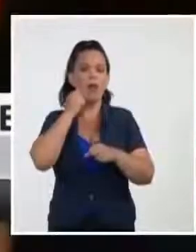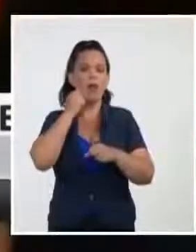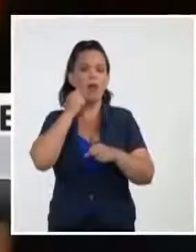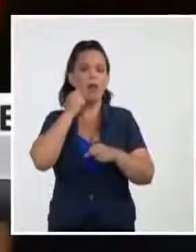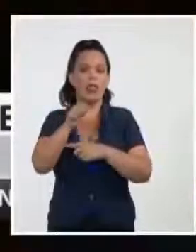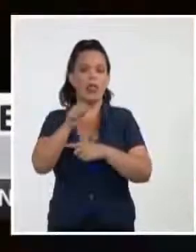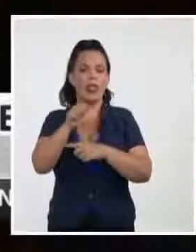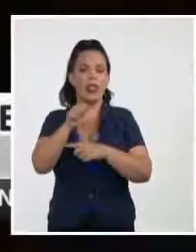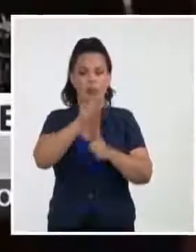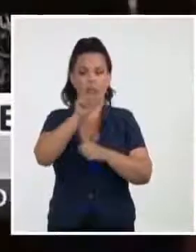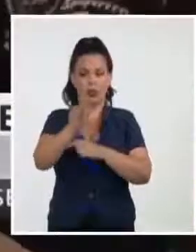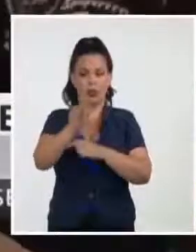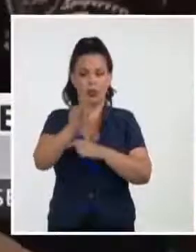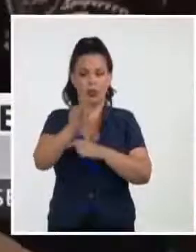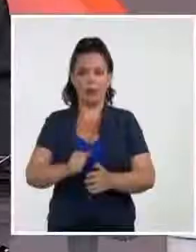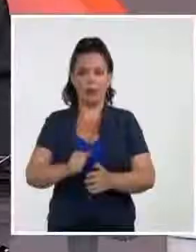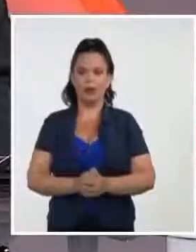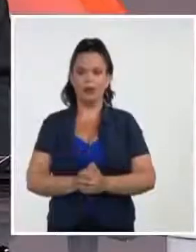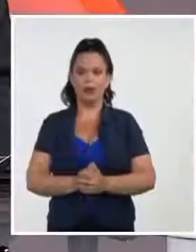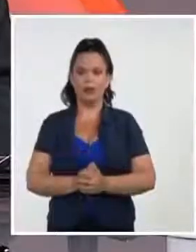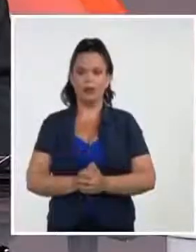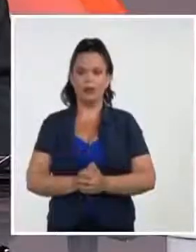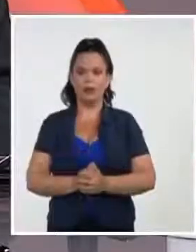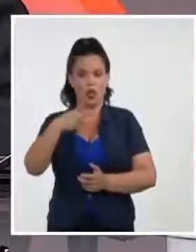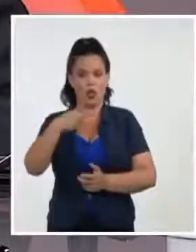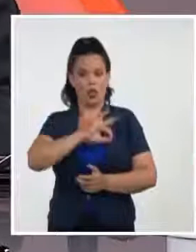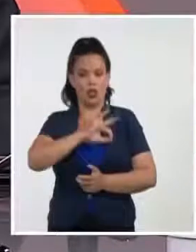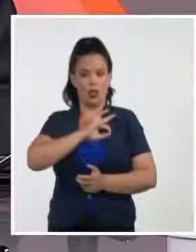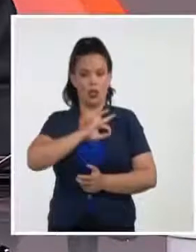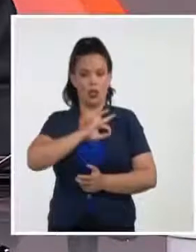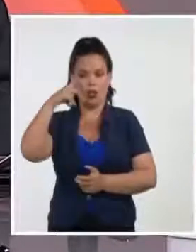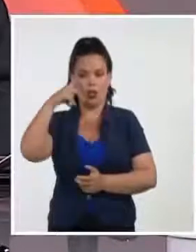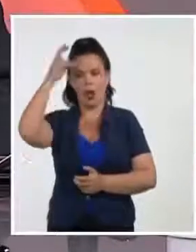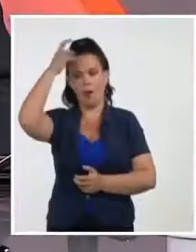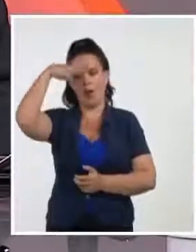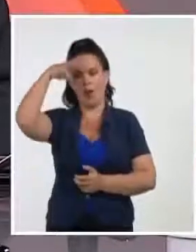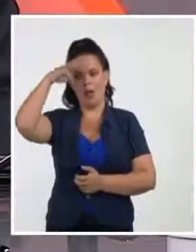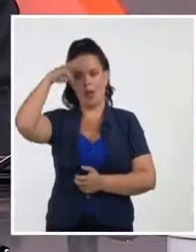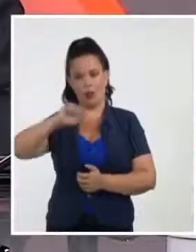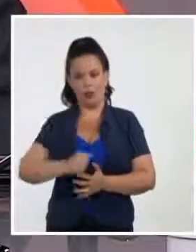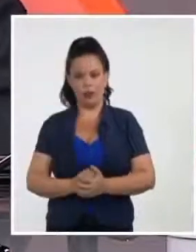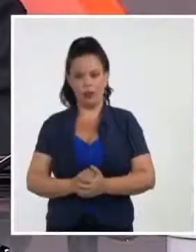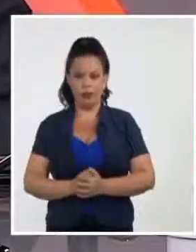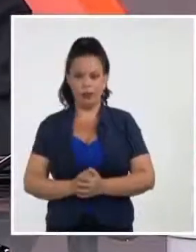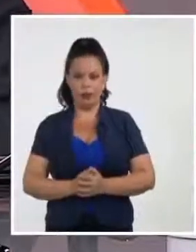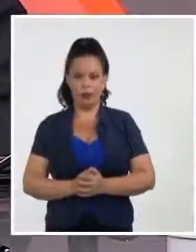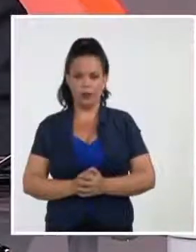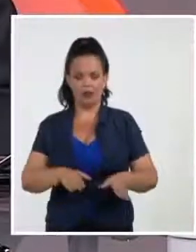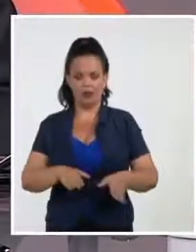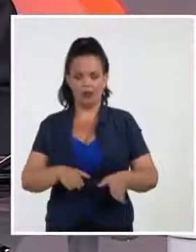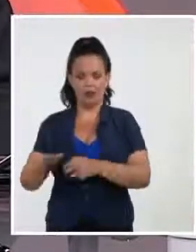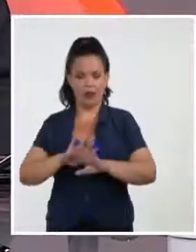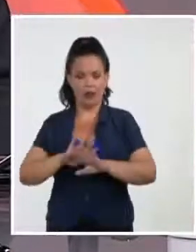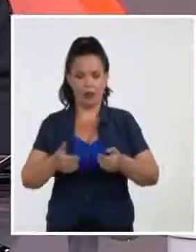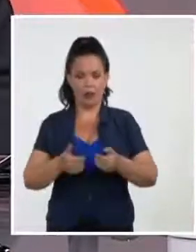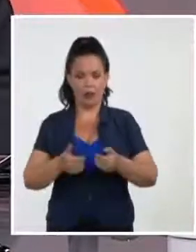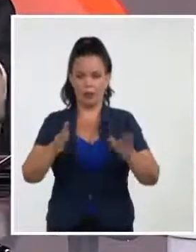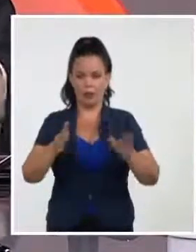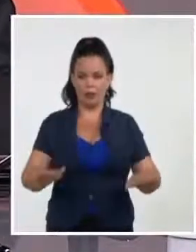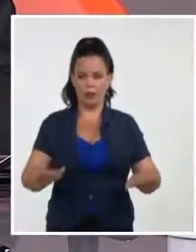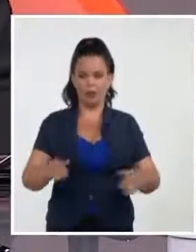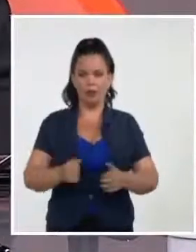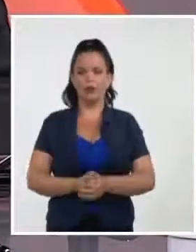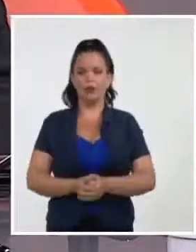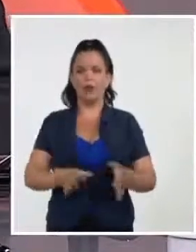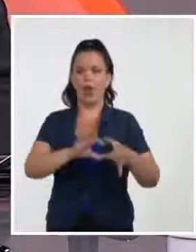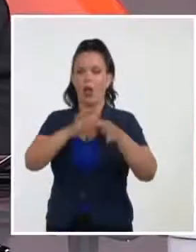2 mexicanos. Bueno, inaugurados los Juegos Olímpicos de Tokio, Cuba desfiló con una parte de su delegación, como lo